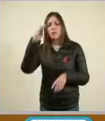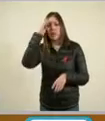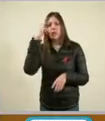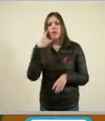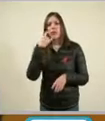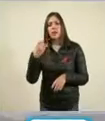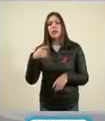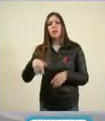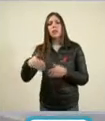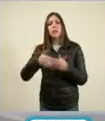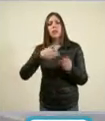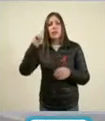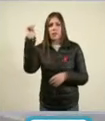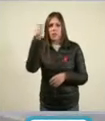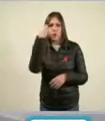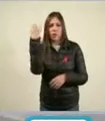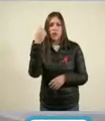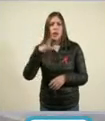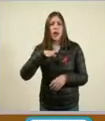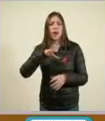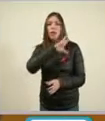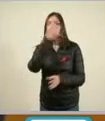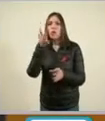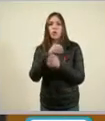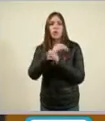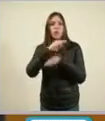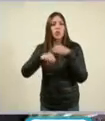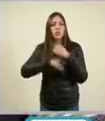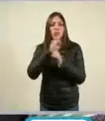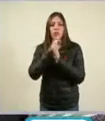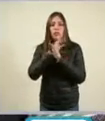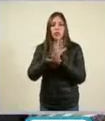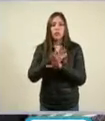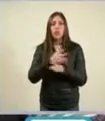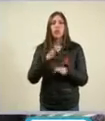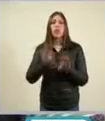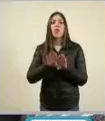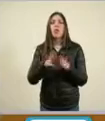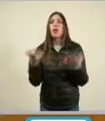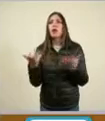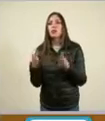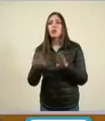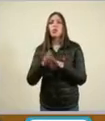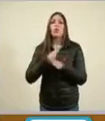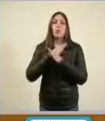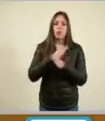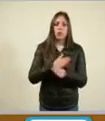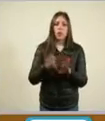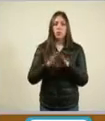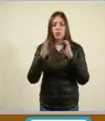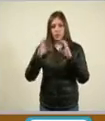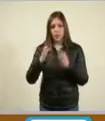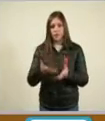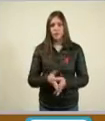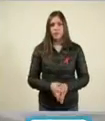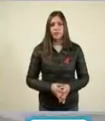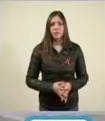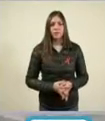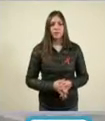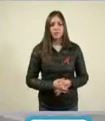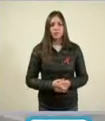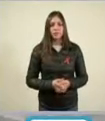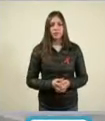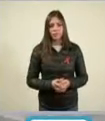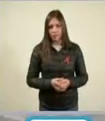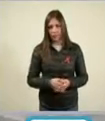pues, a través de la tecnología ya tenemos toda la información que necesitamos para saber cómo actuar, para saber cómo prevenirlo, para saber cómo cuidarnos, ¿no? ¿Sabes?